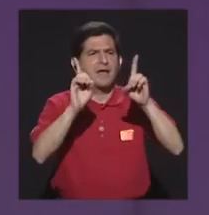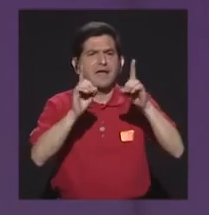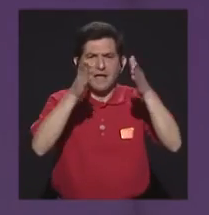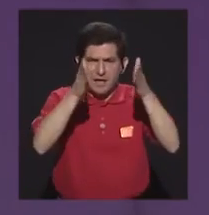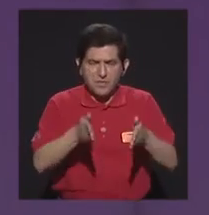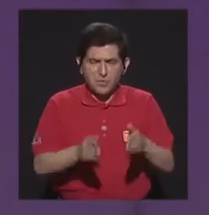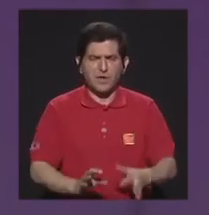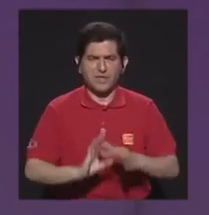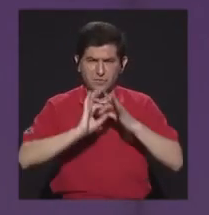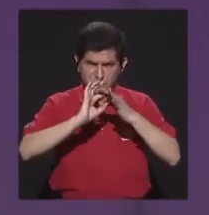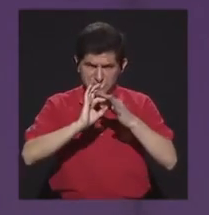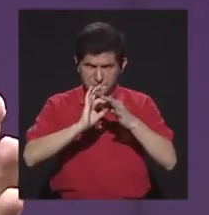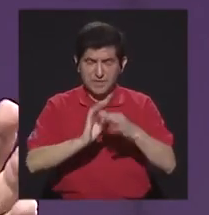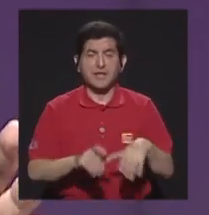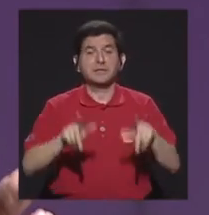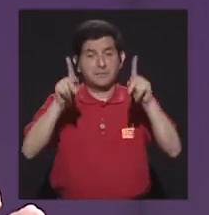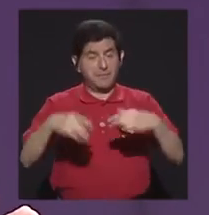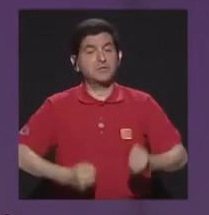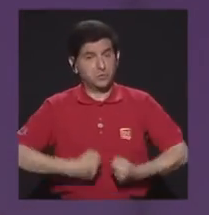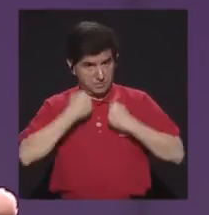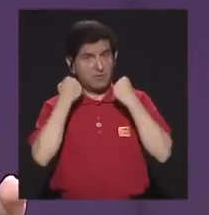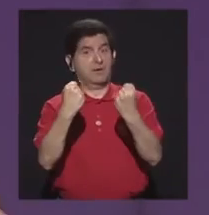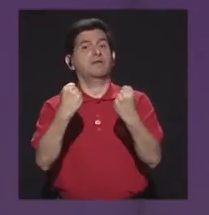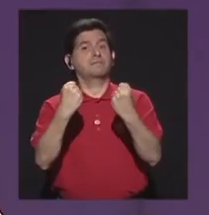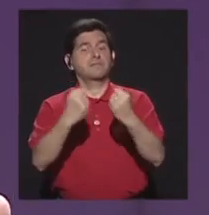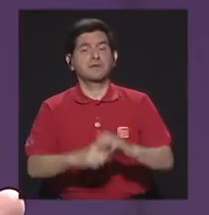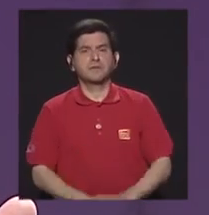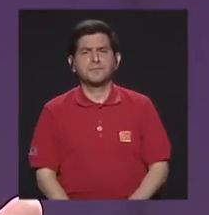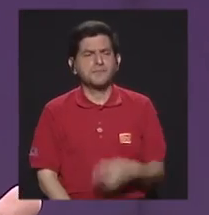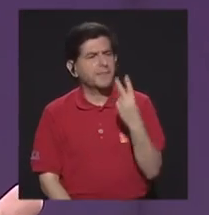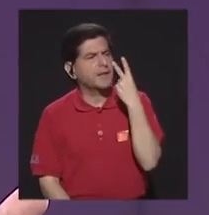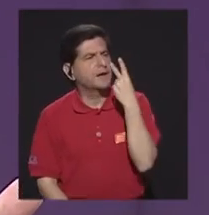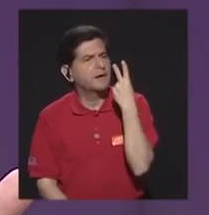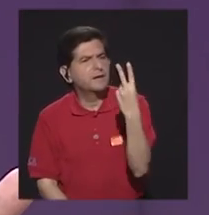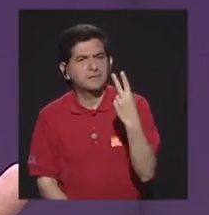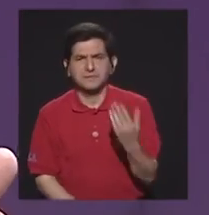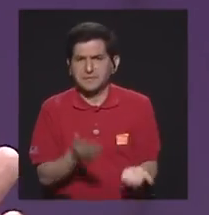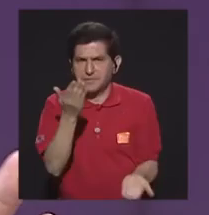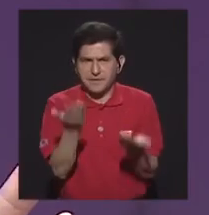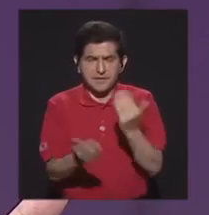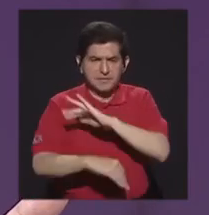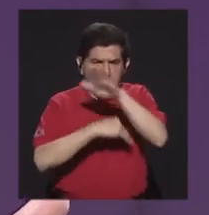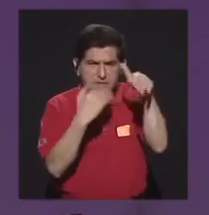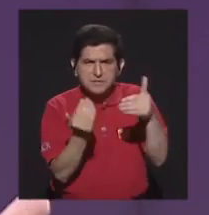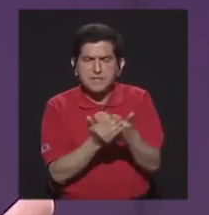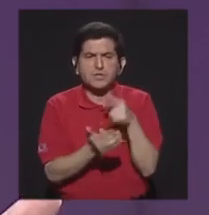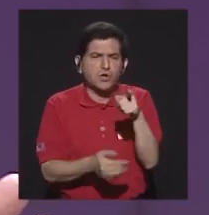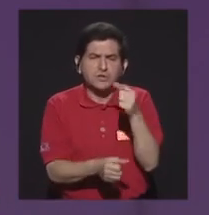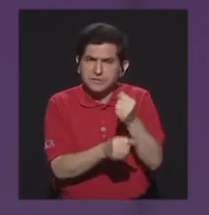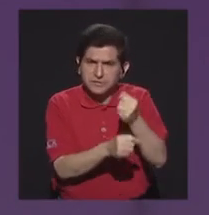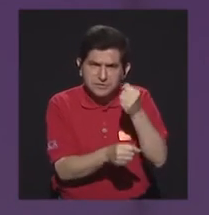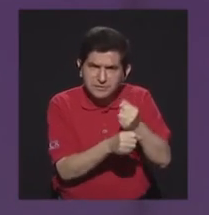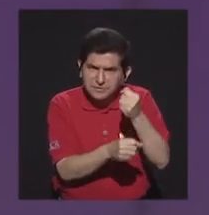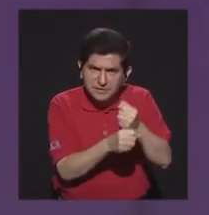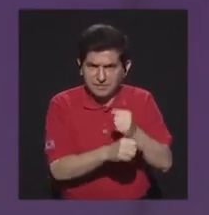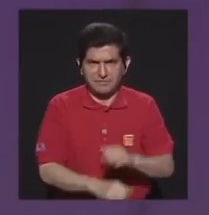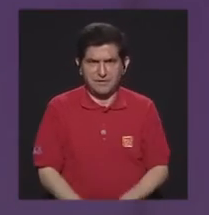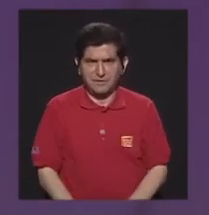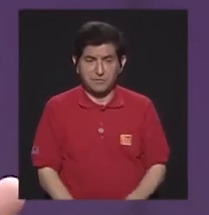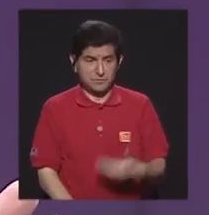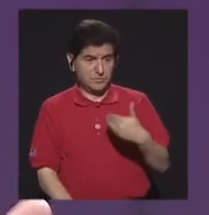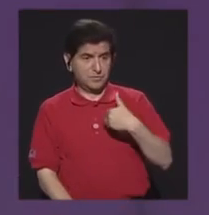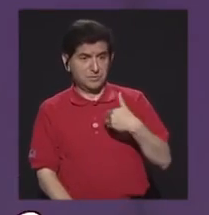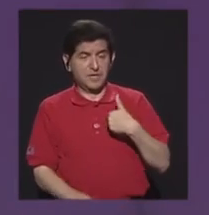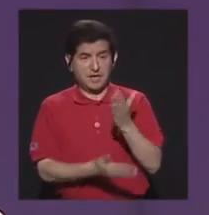de valientes también, ¿verdad? Entonces, cuando vemos... que todas estas ocupaciones las